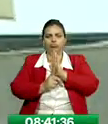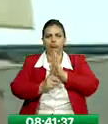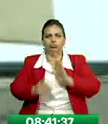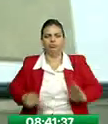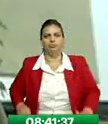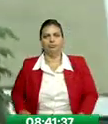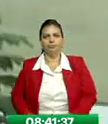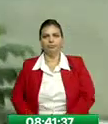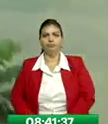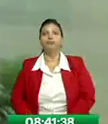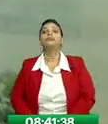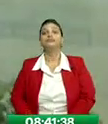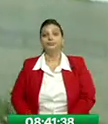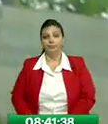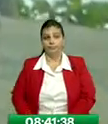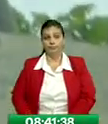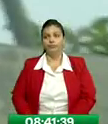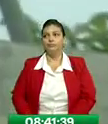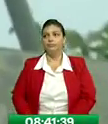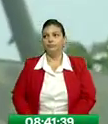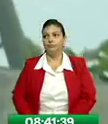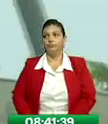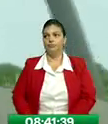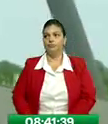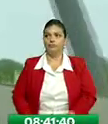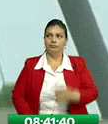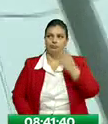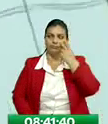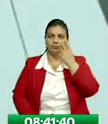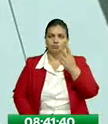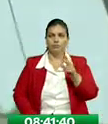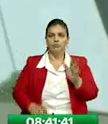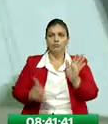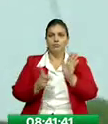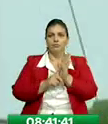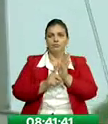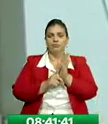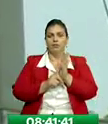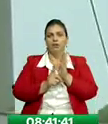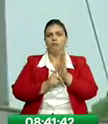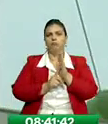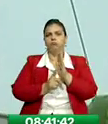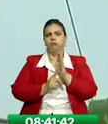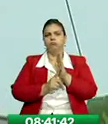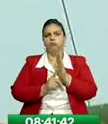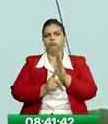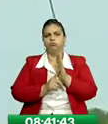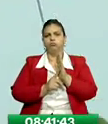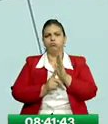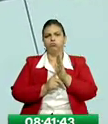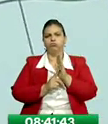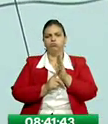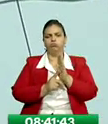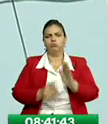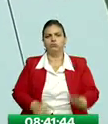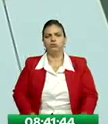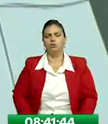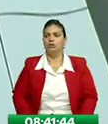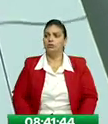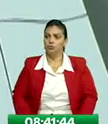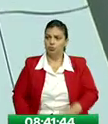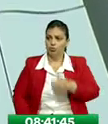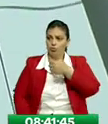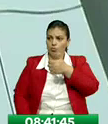manzana? Una alarma tenemos por cada manzana instalada, donde cada uno de los ciudadanos ya conoce el protocolo de seguridad que se tiene que establecer. ¿Ustedes se han encargado